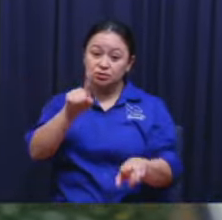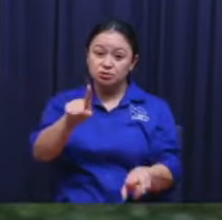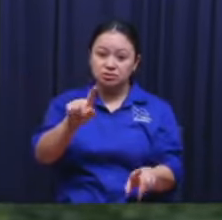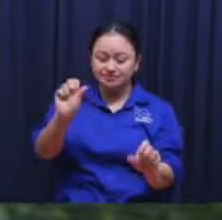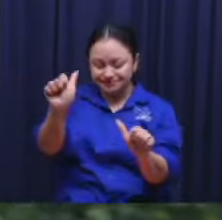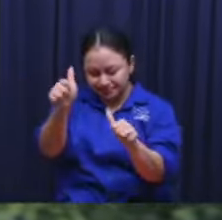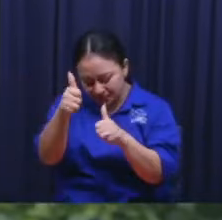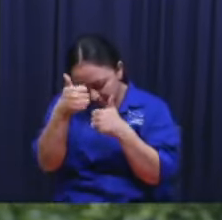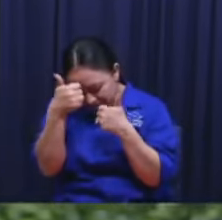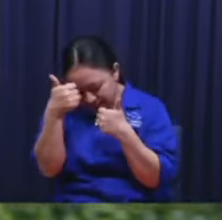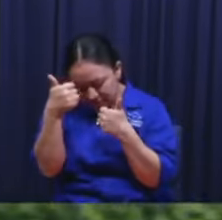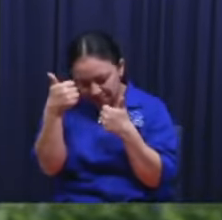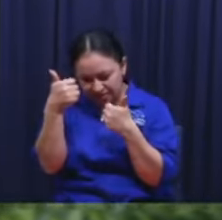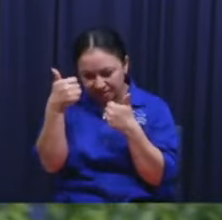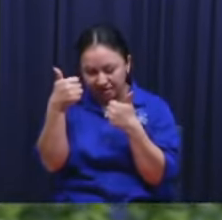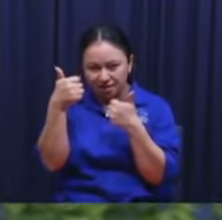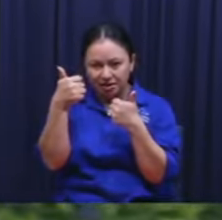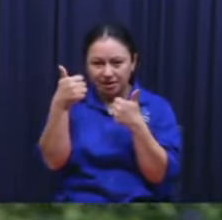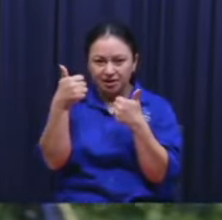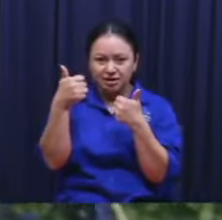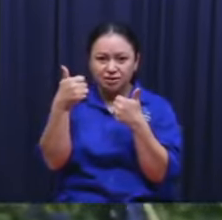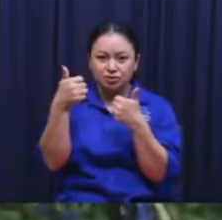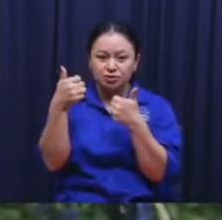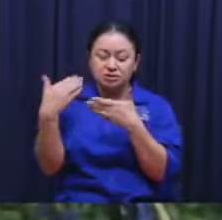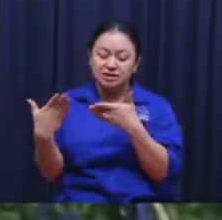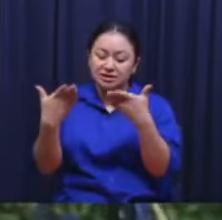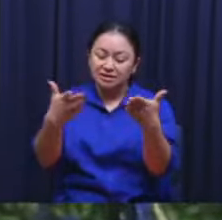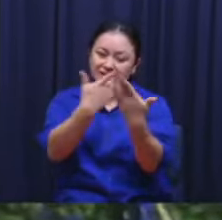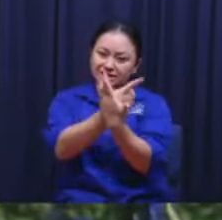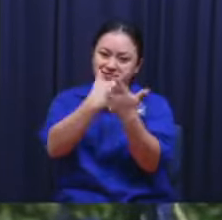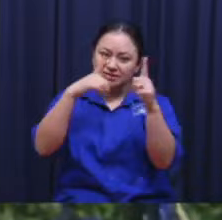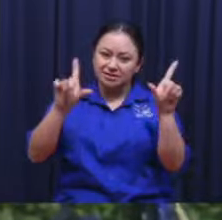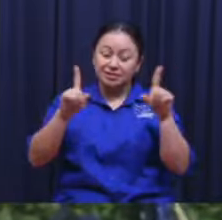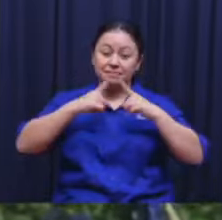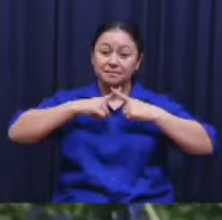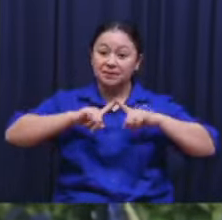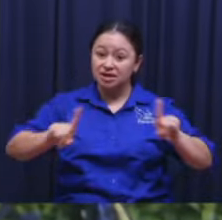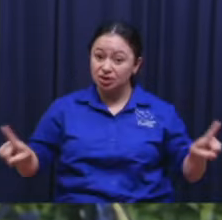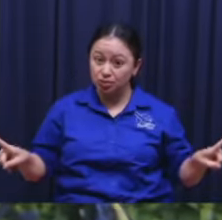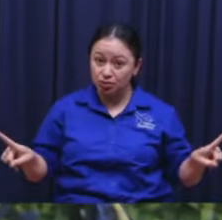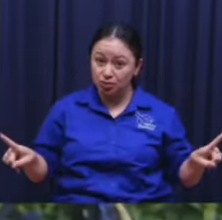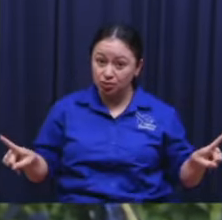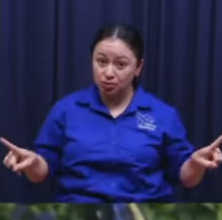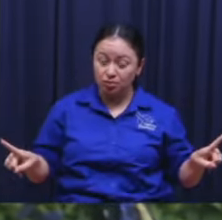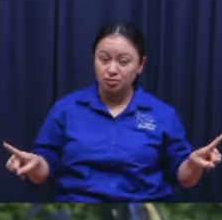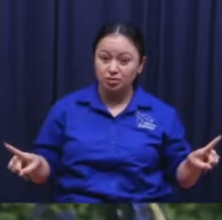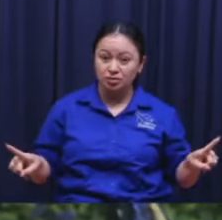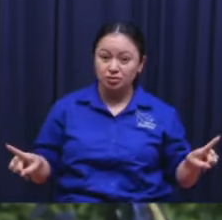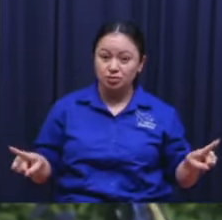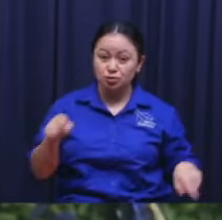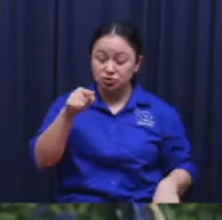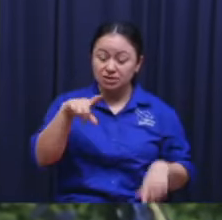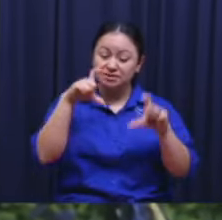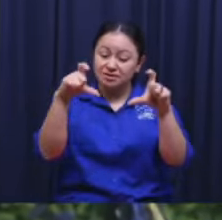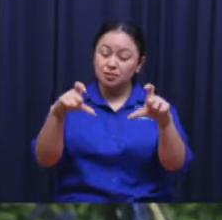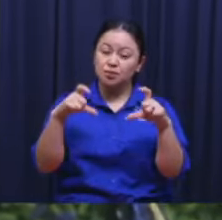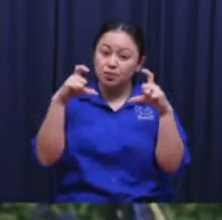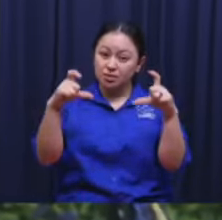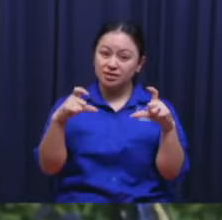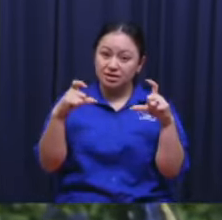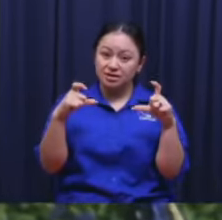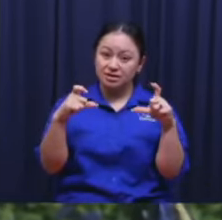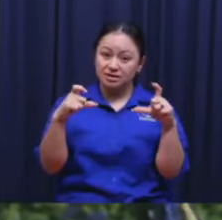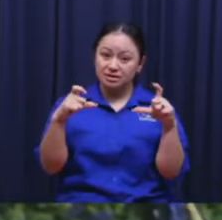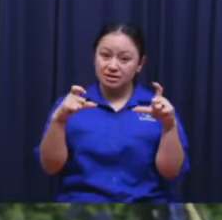la cárcel y entonces lo sacan y está libre, pero con condiciones, porque ya está registrado.